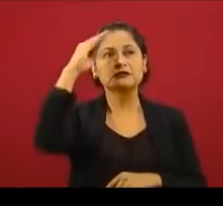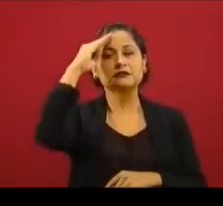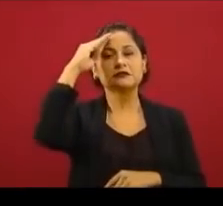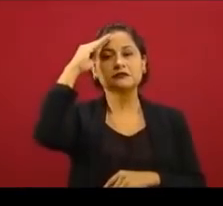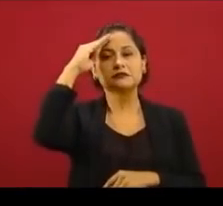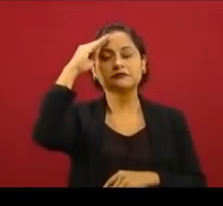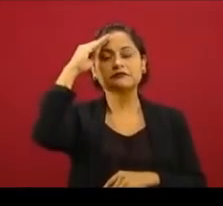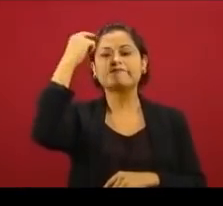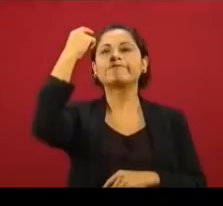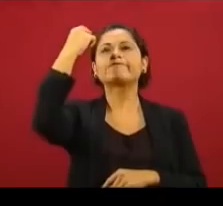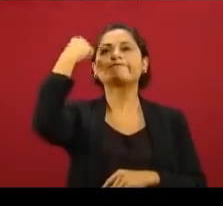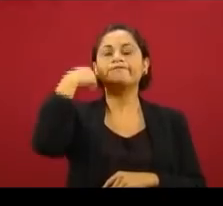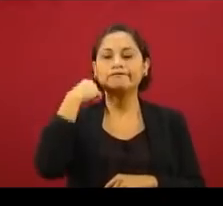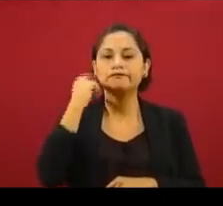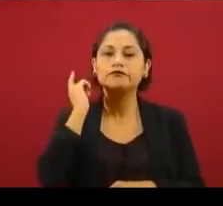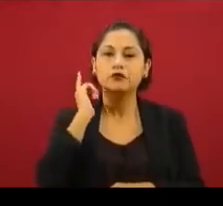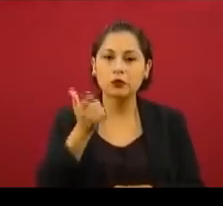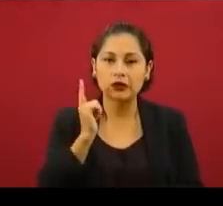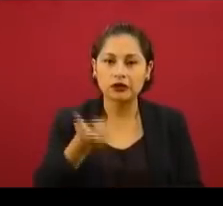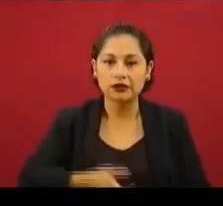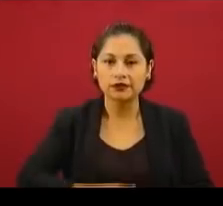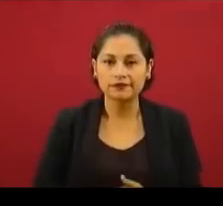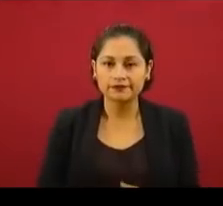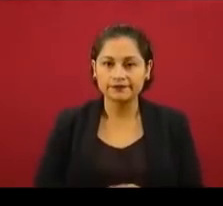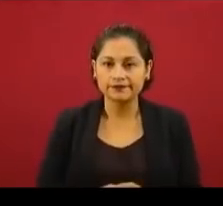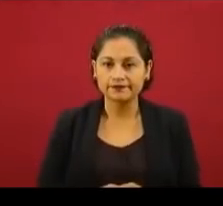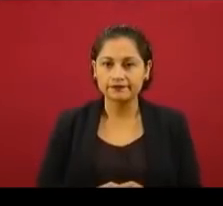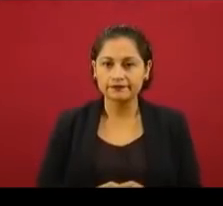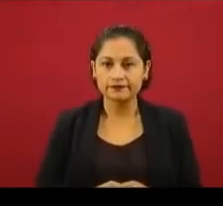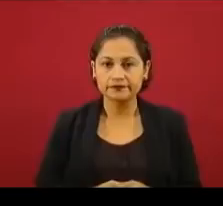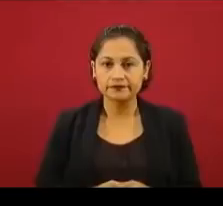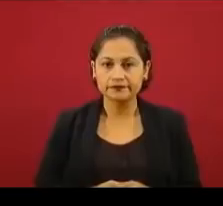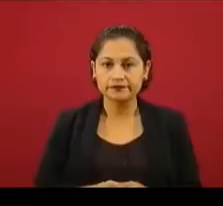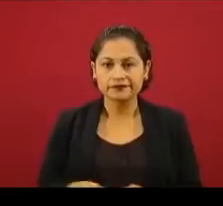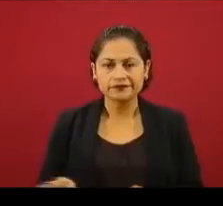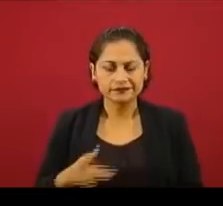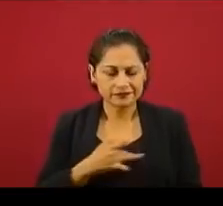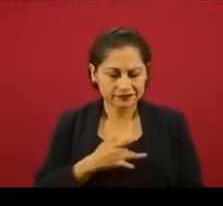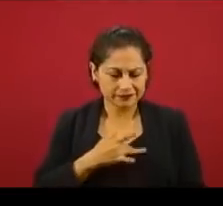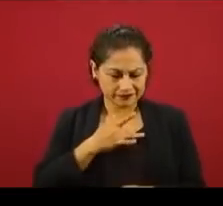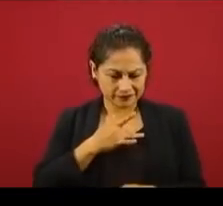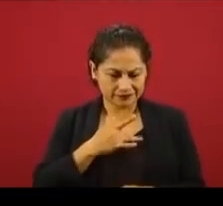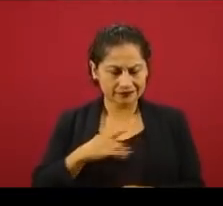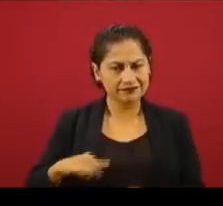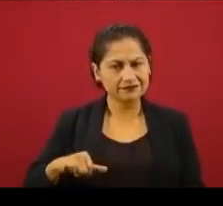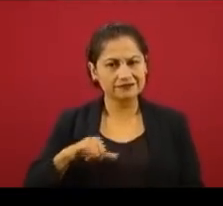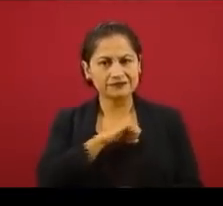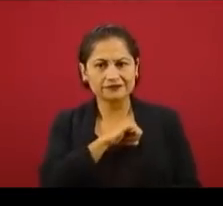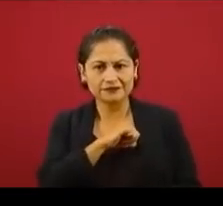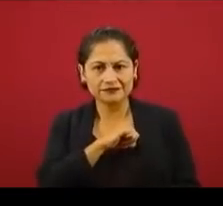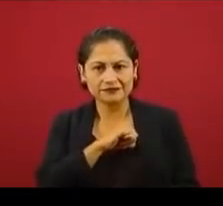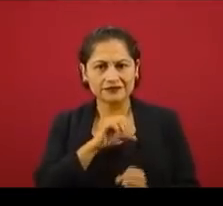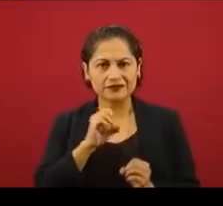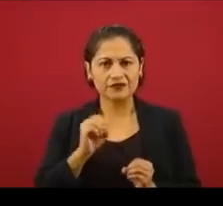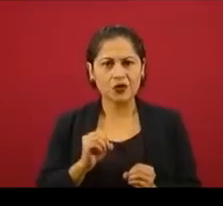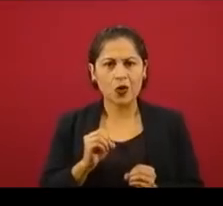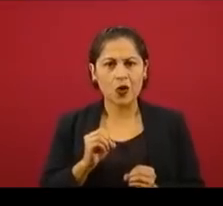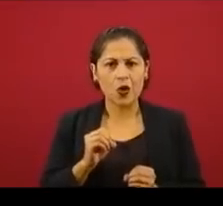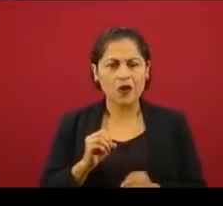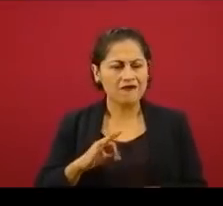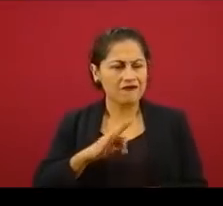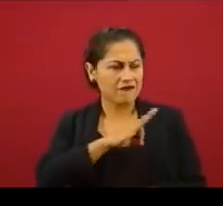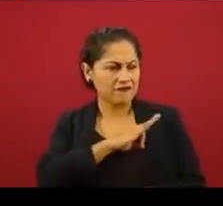que no los domine el egoísmo, la mala fe,